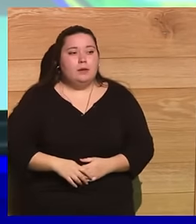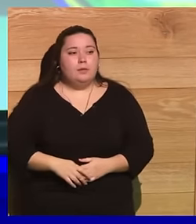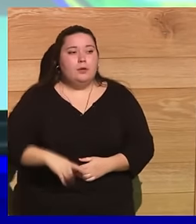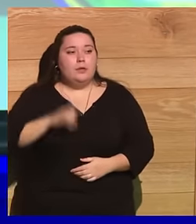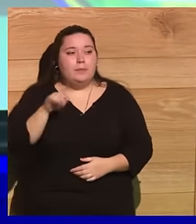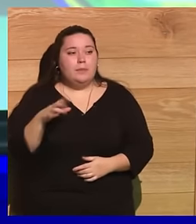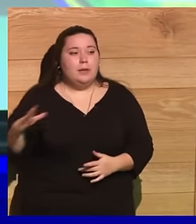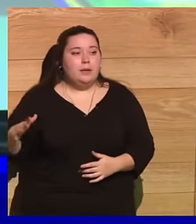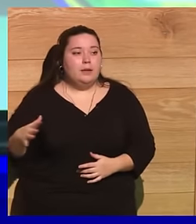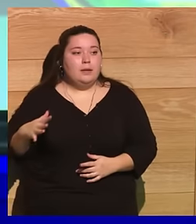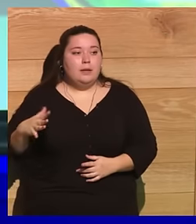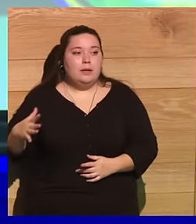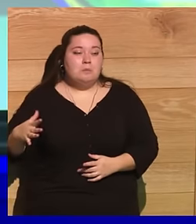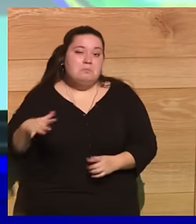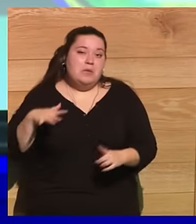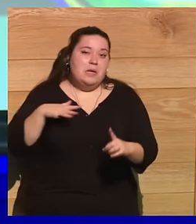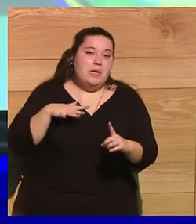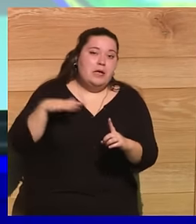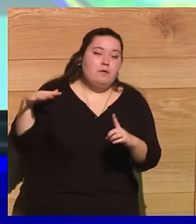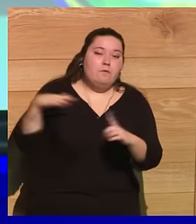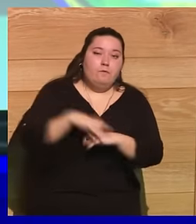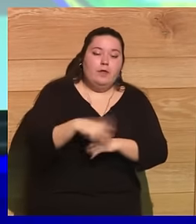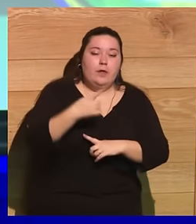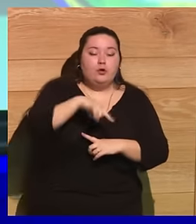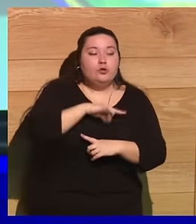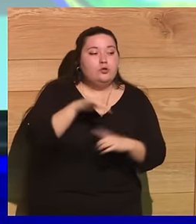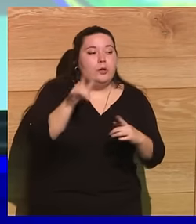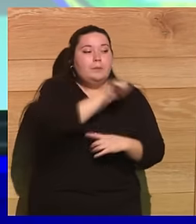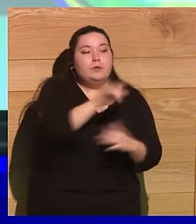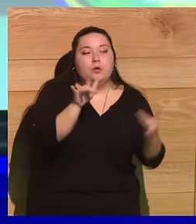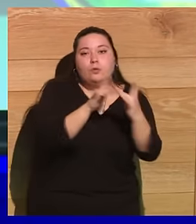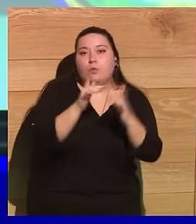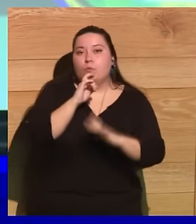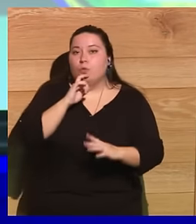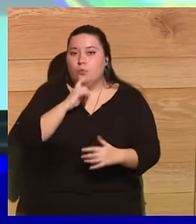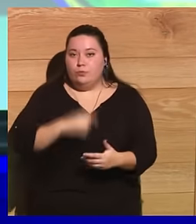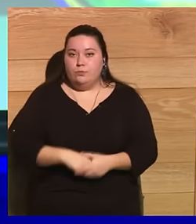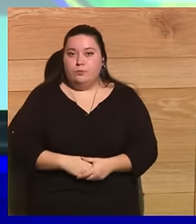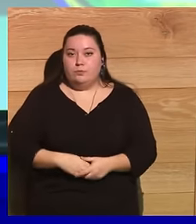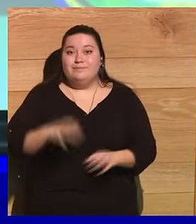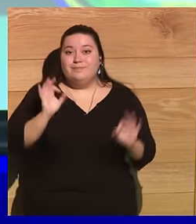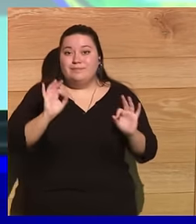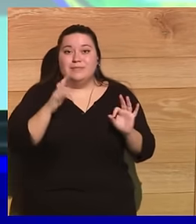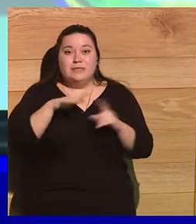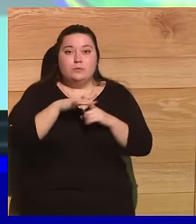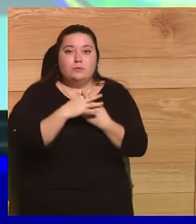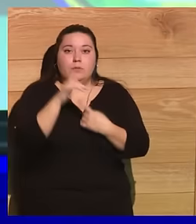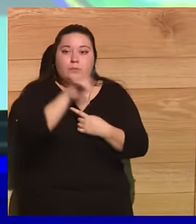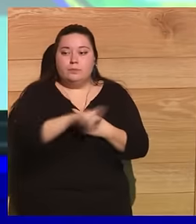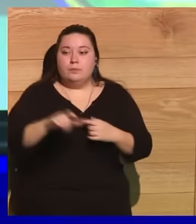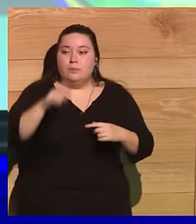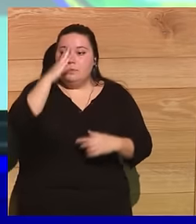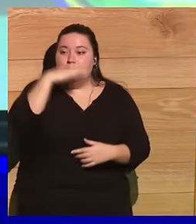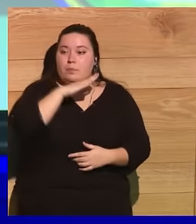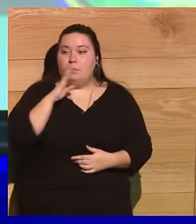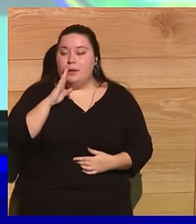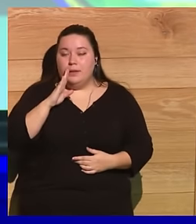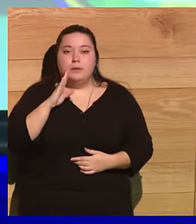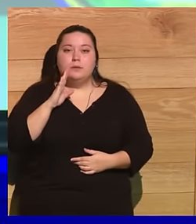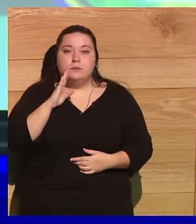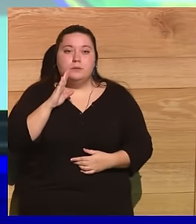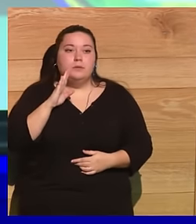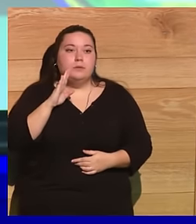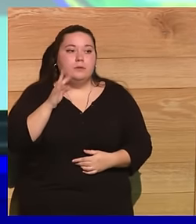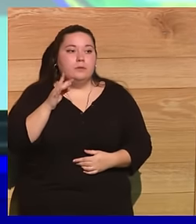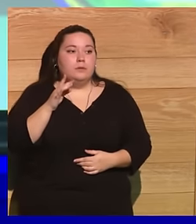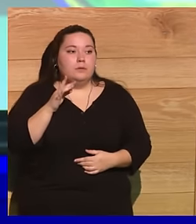cómo conectamos con otras personas, porque nos dice algo sobre, bueno, creo que en el caso de los padres no hay nada más que queramos saber de